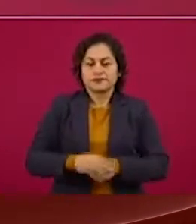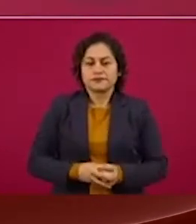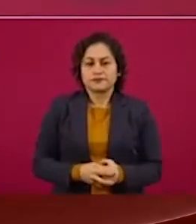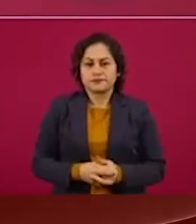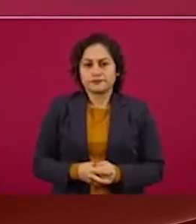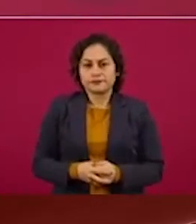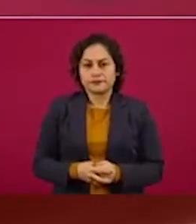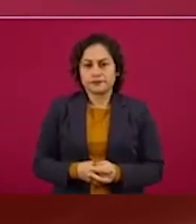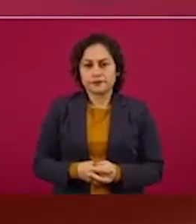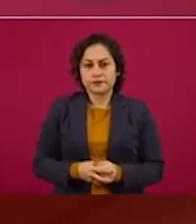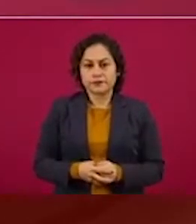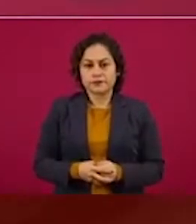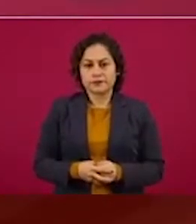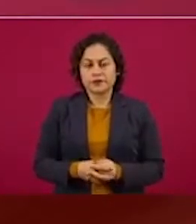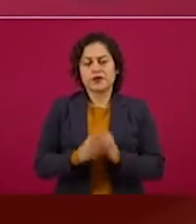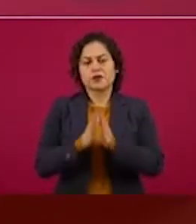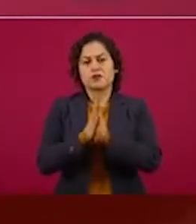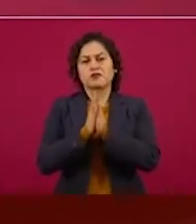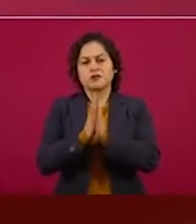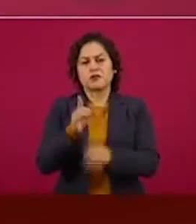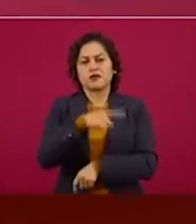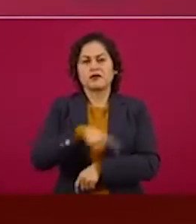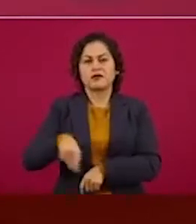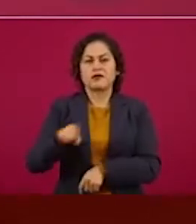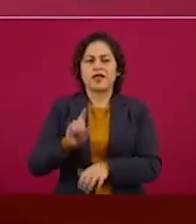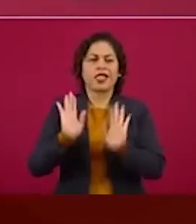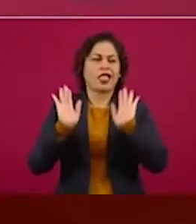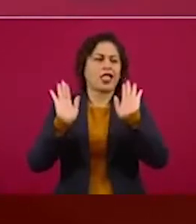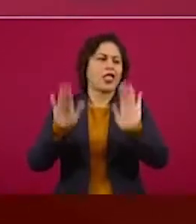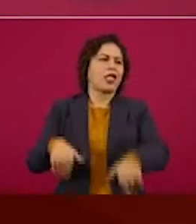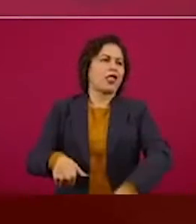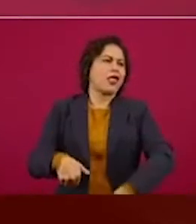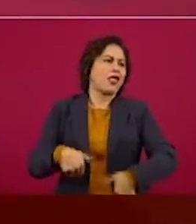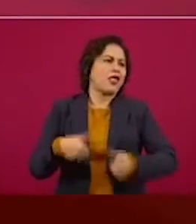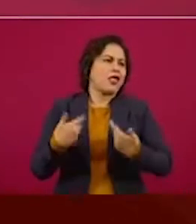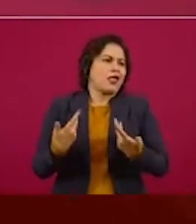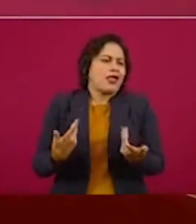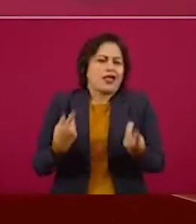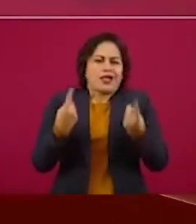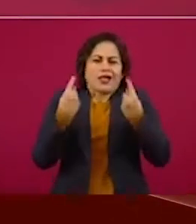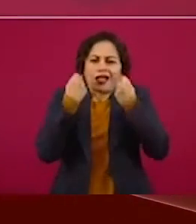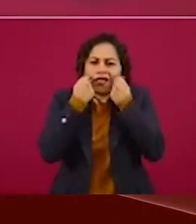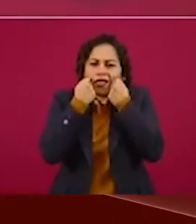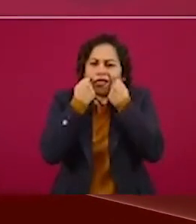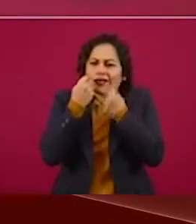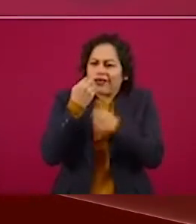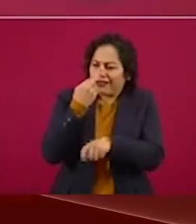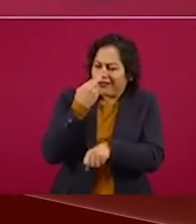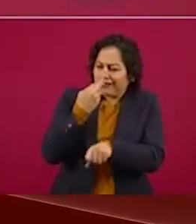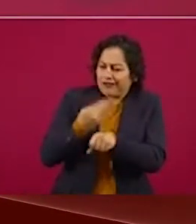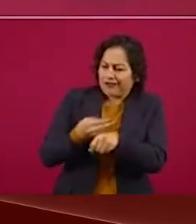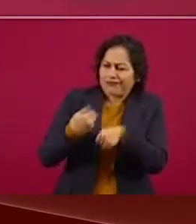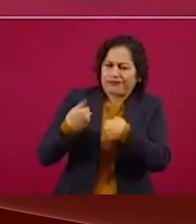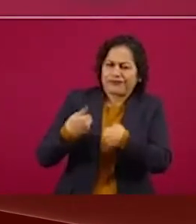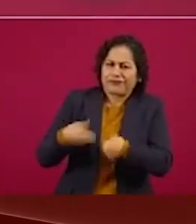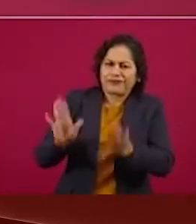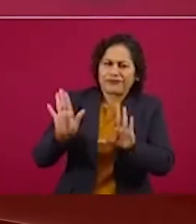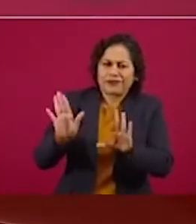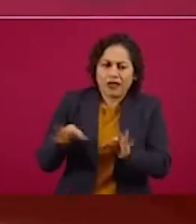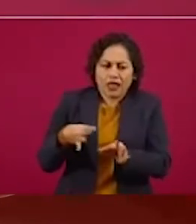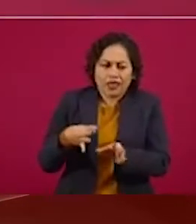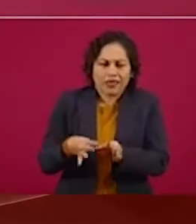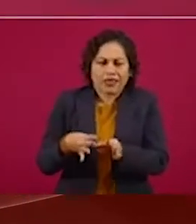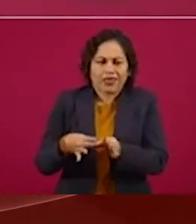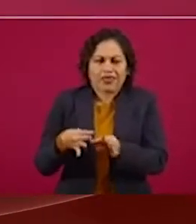estados. 8. Acudir pronto a la clínica, centro de salud o hospital más cercano para ser atendidos. No esperarse,